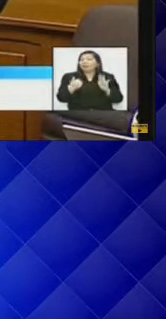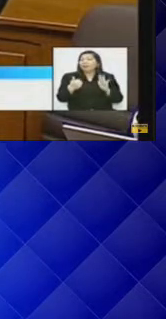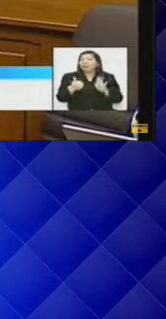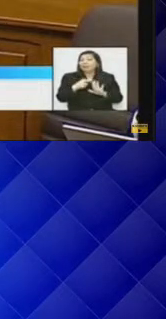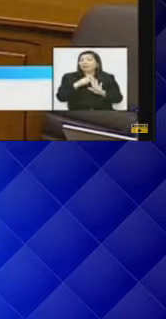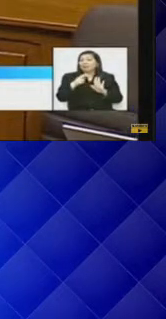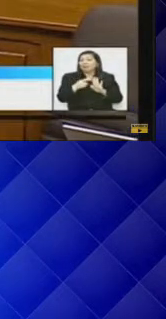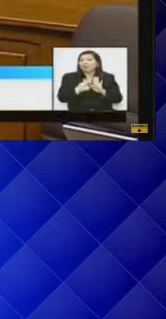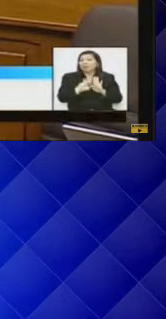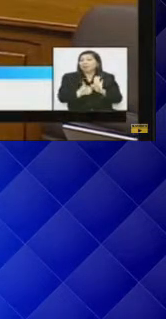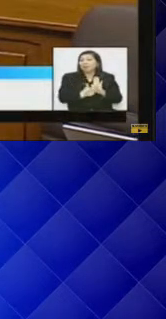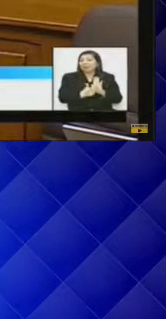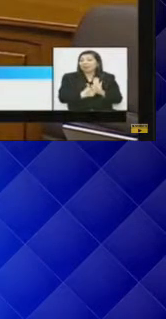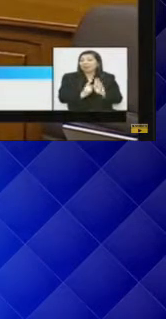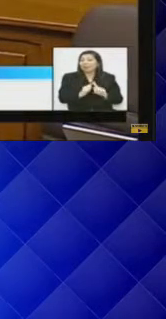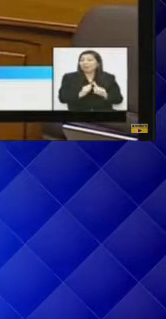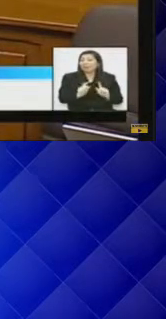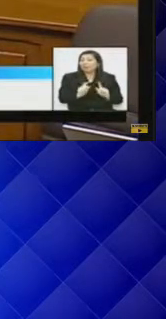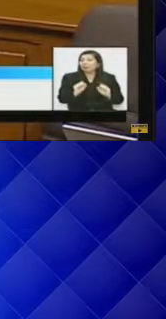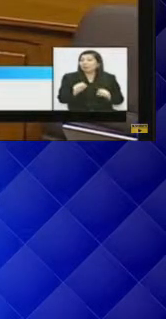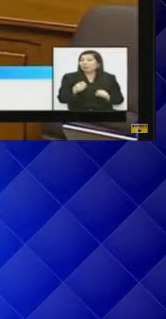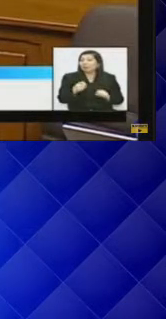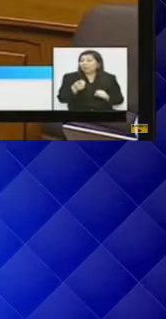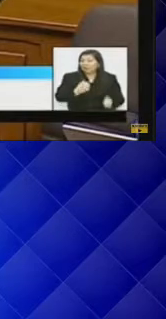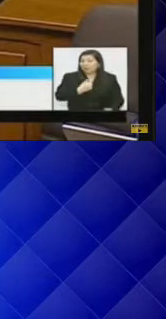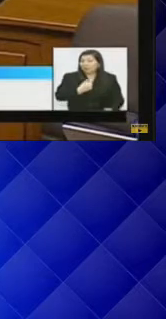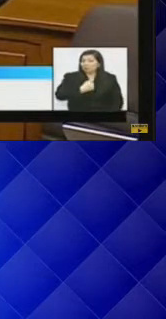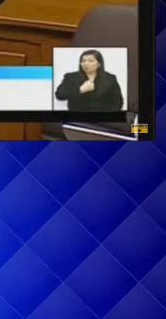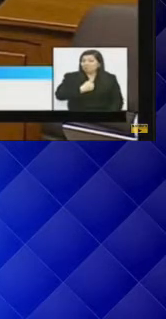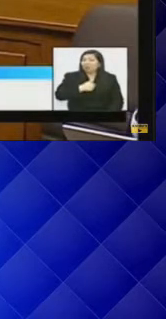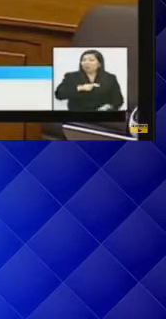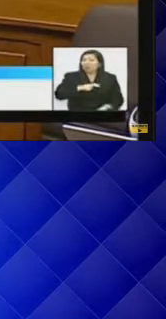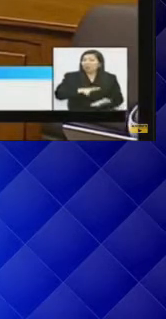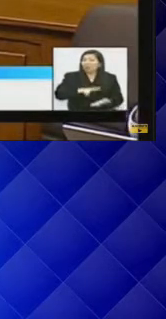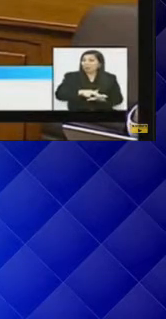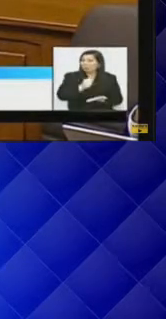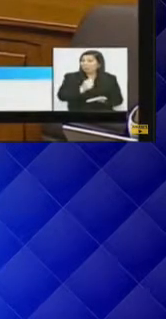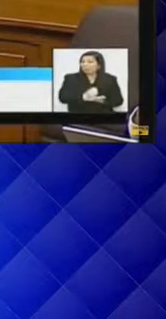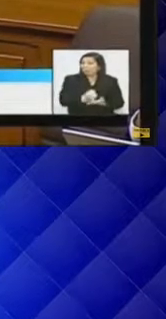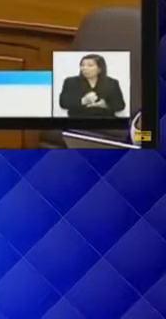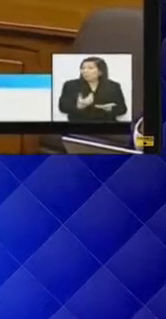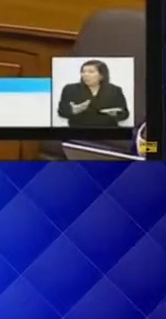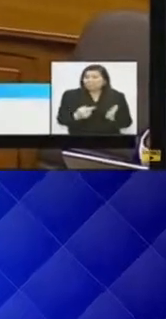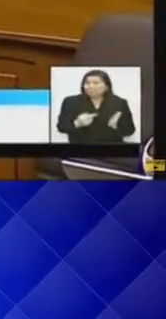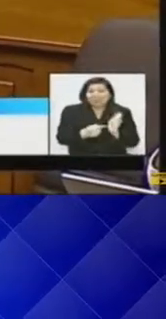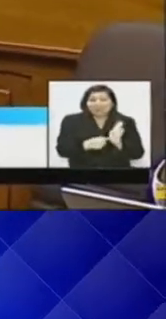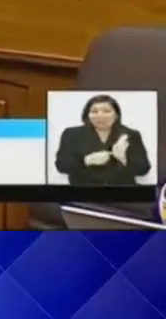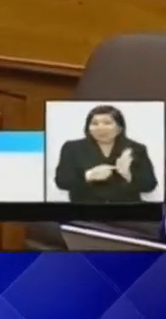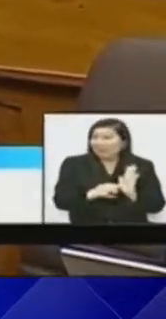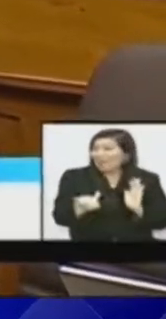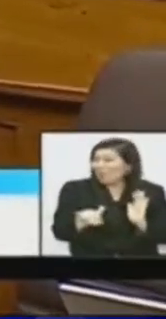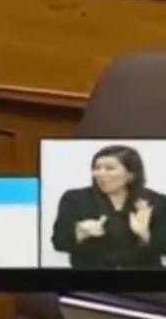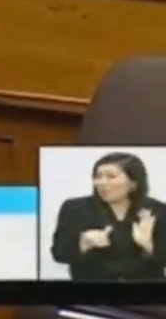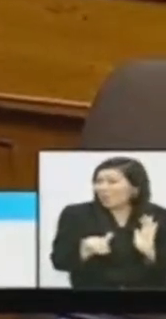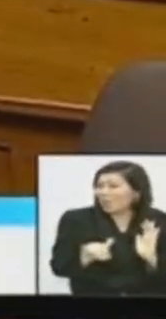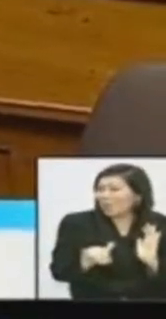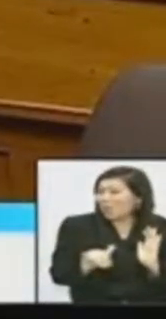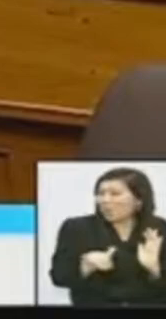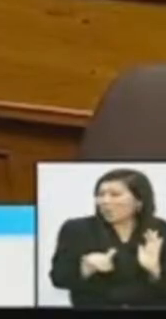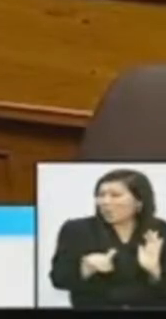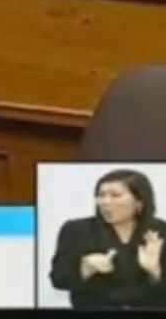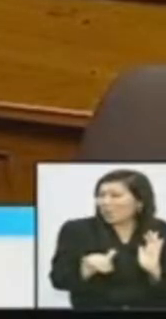debía ser por eso de que este pueblo estaba molesto y creo que bueno ahora esa ciudad